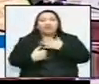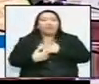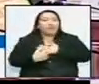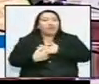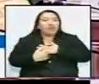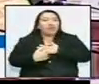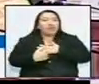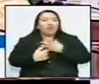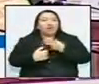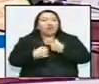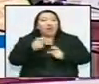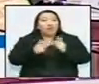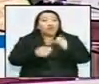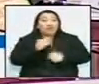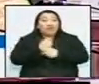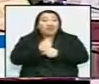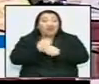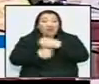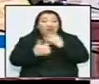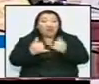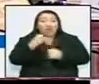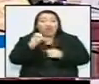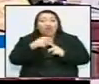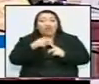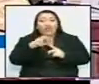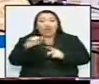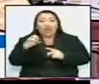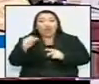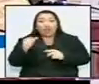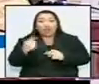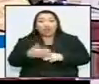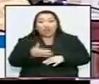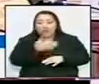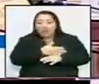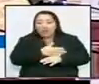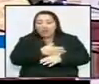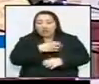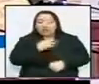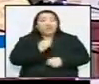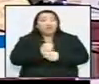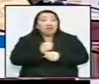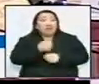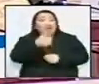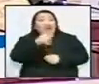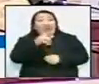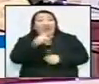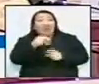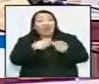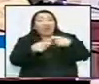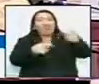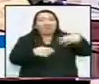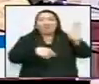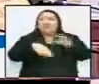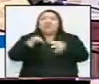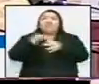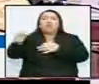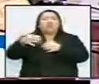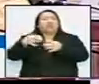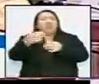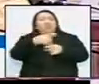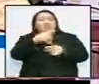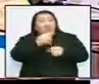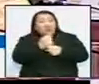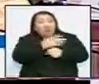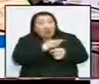viene maltratando a ese personal auditor de la Contraloría. Por ser el listo de haber trabajado con Alarcón, lo están mandando a provincias, lo relegan a un